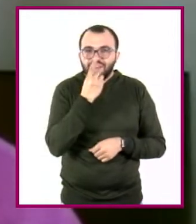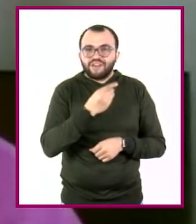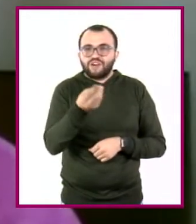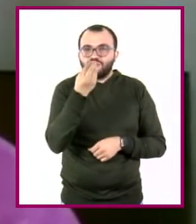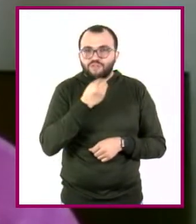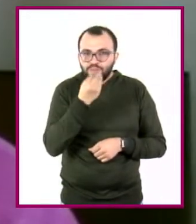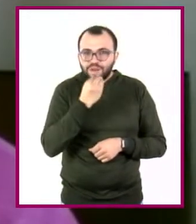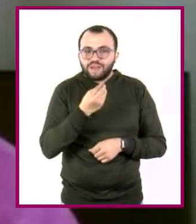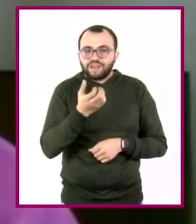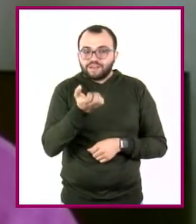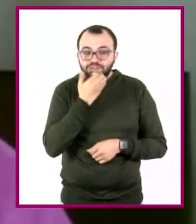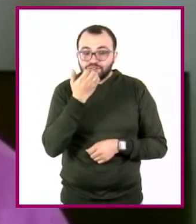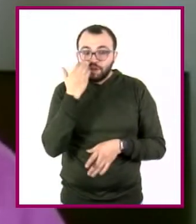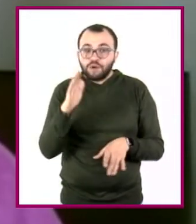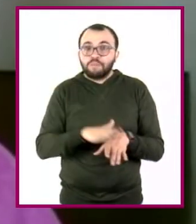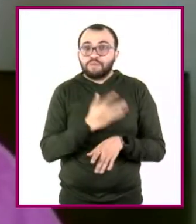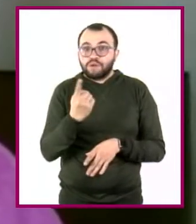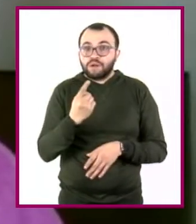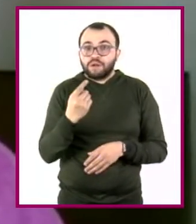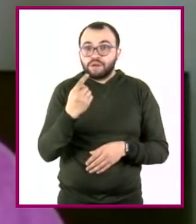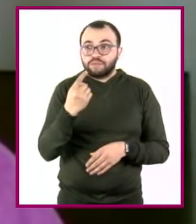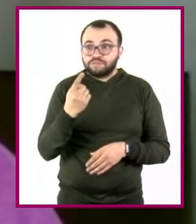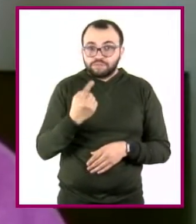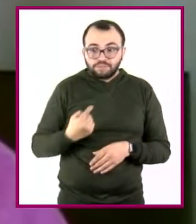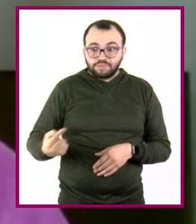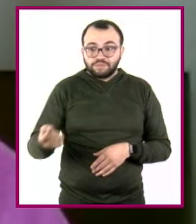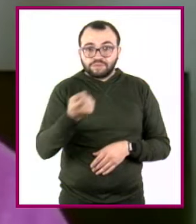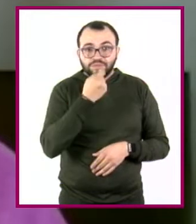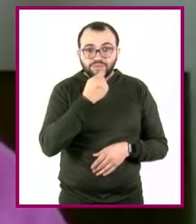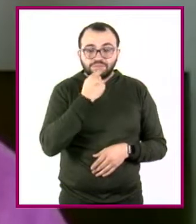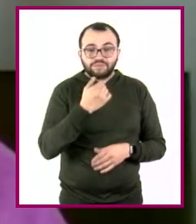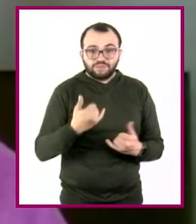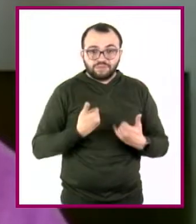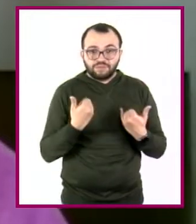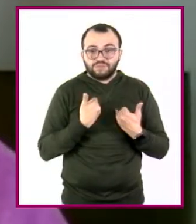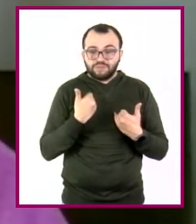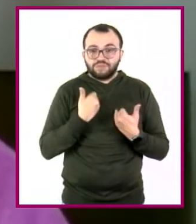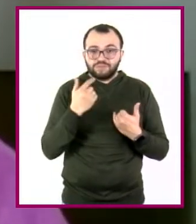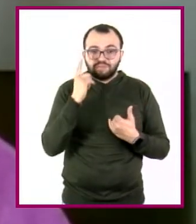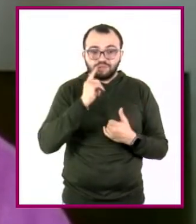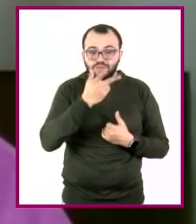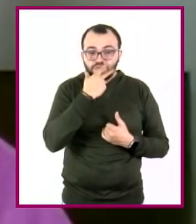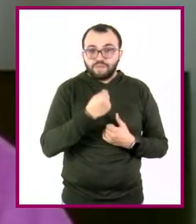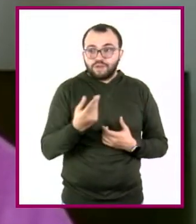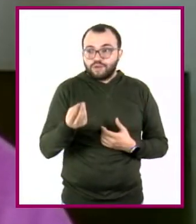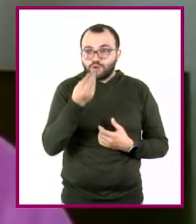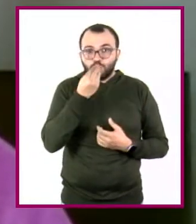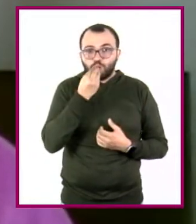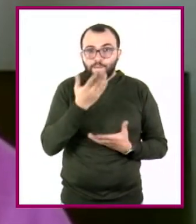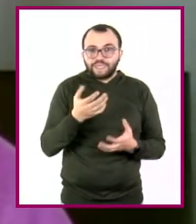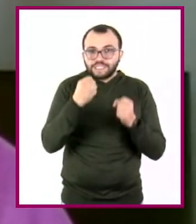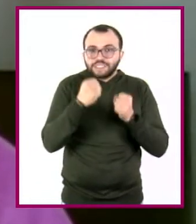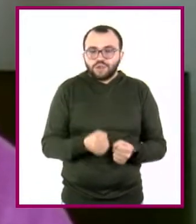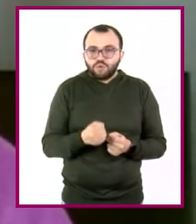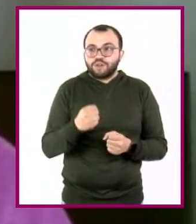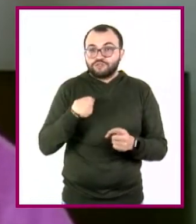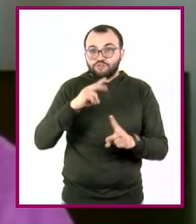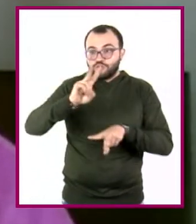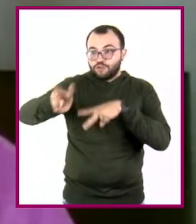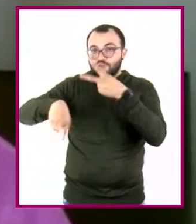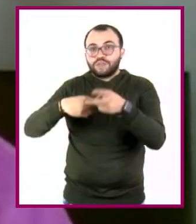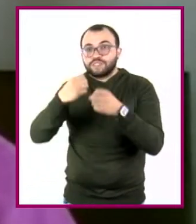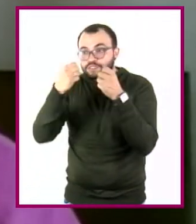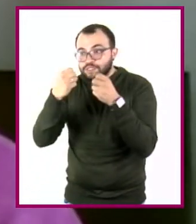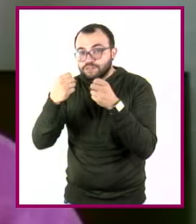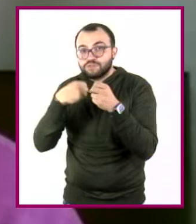comidas escolares, porque para muchos pequeños de familias de bajos ingresos, pues era una comida segura, ¿no? Ir a la escuela te